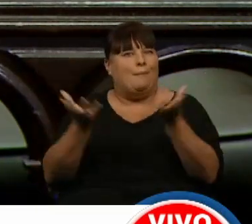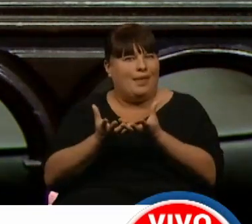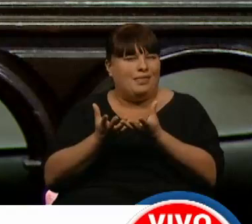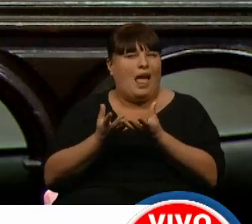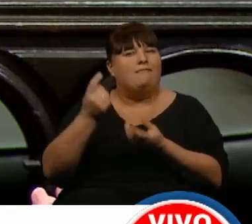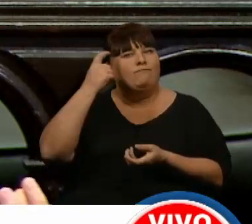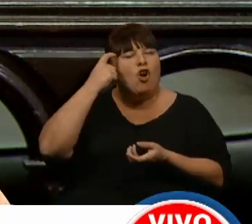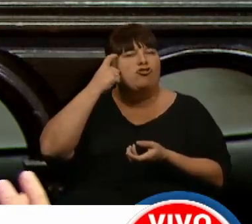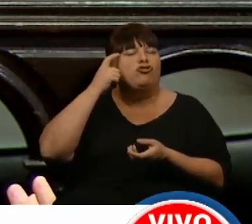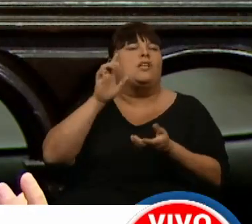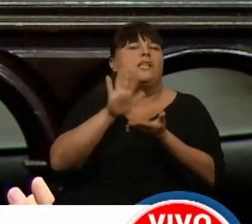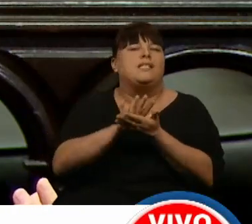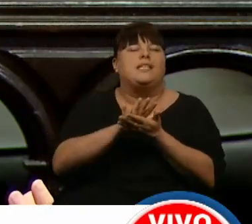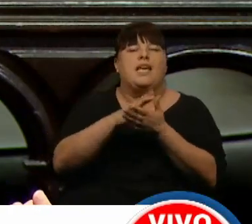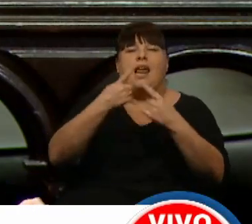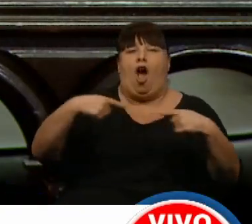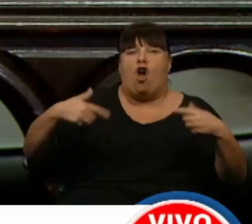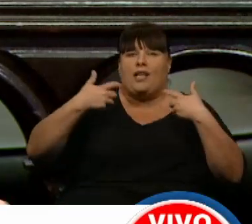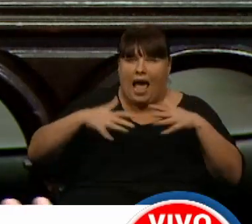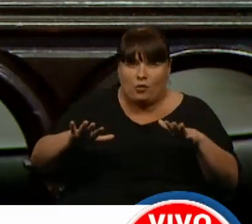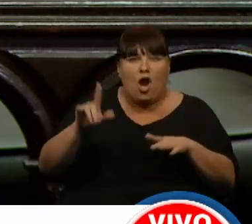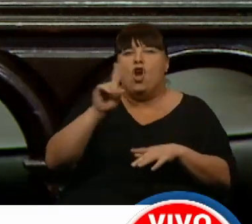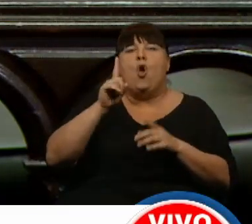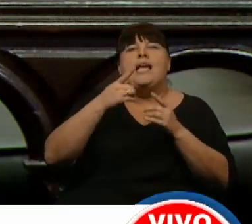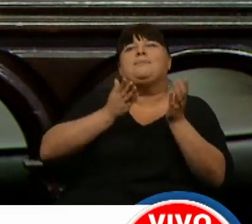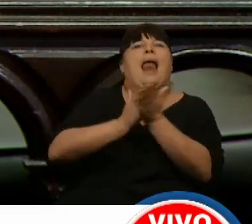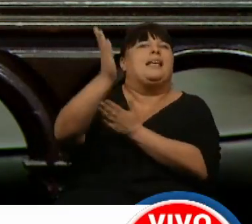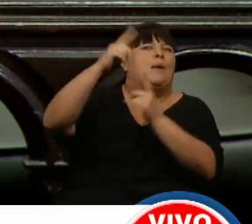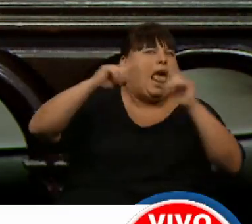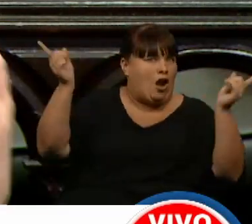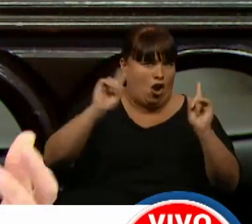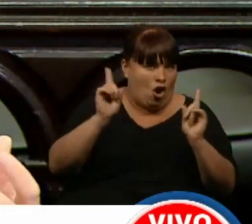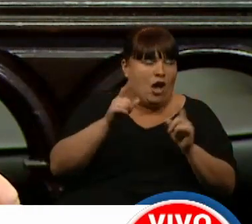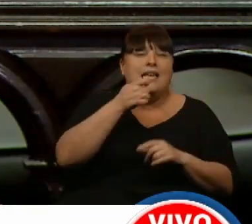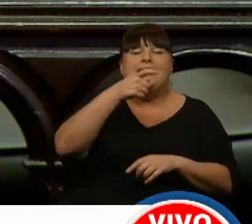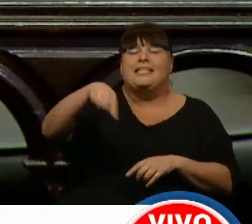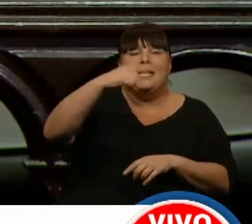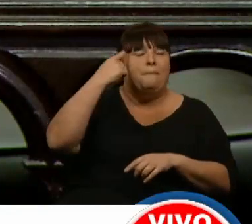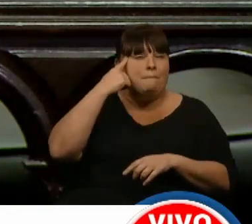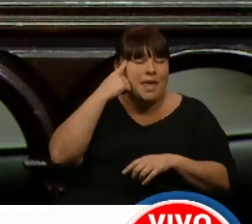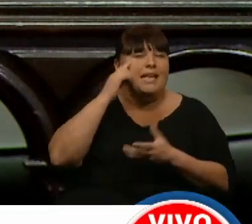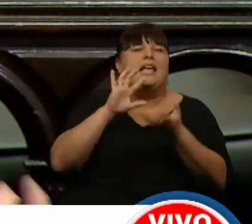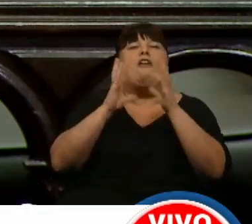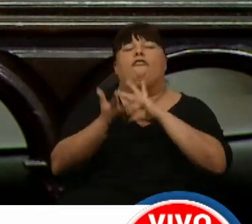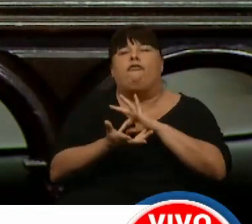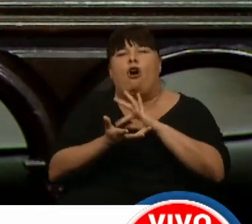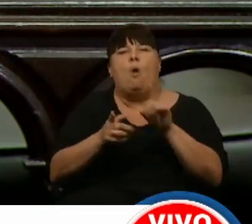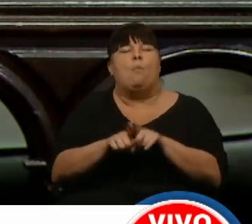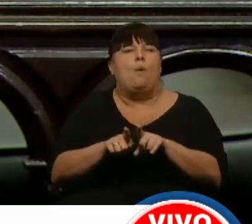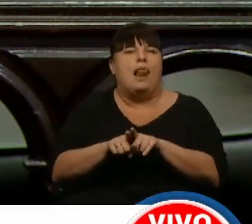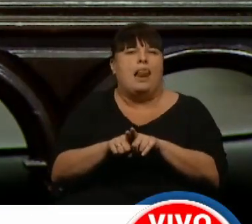la conciencia de que los recursos de la naturaleza no son infinitos y que cuando pensamos en modos